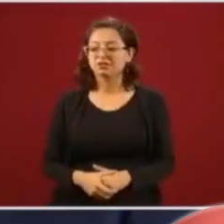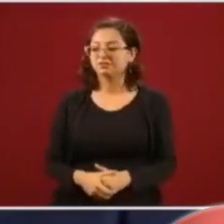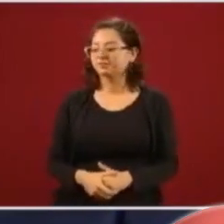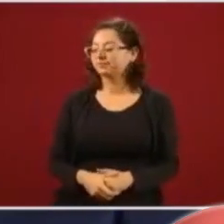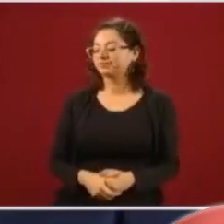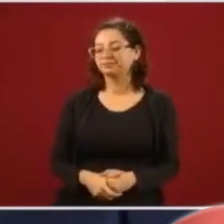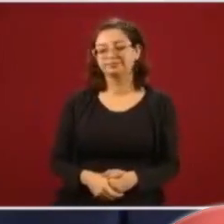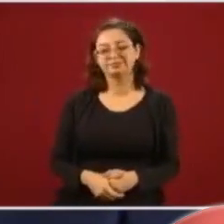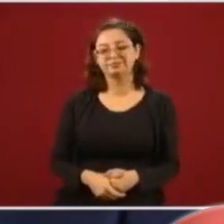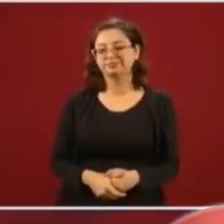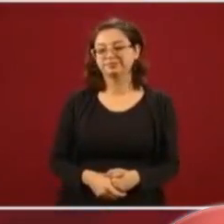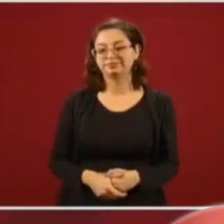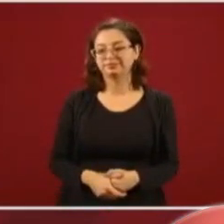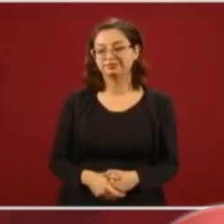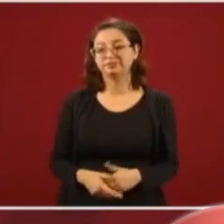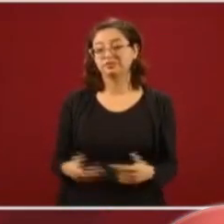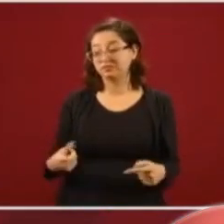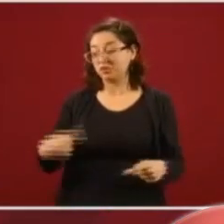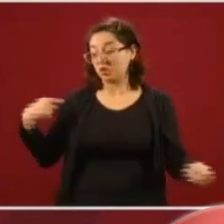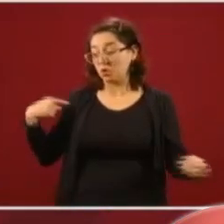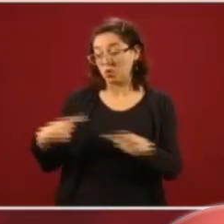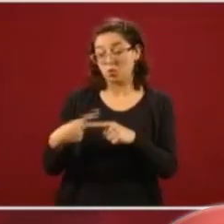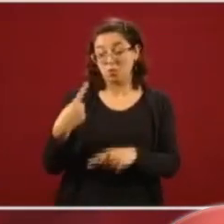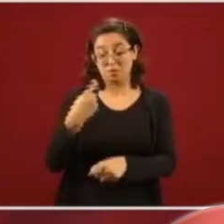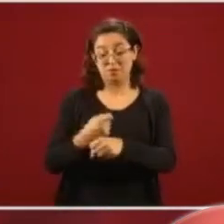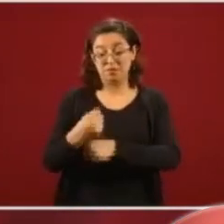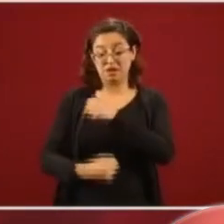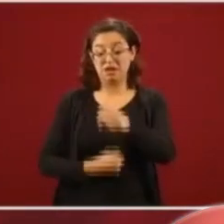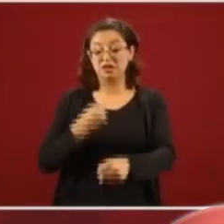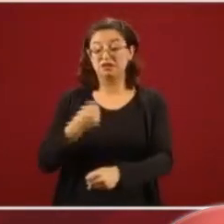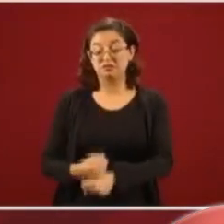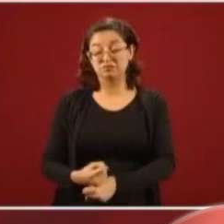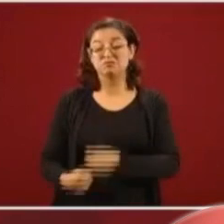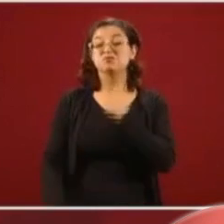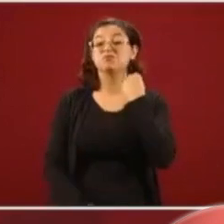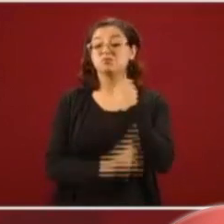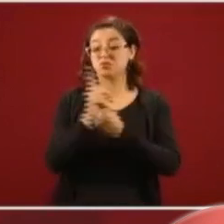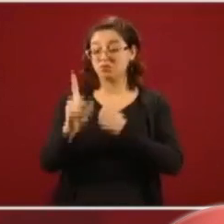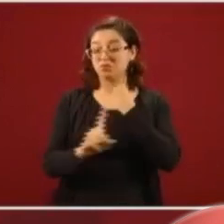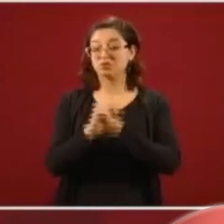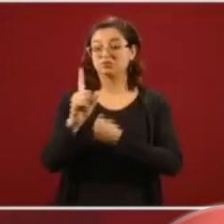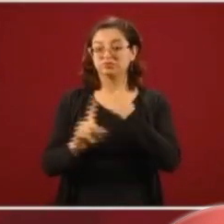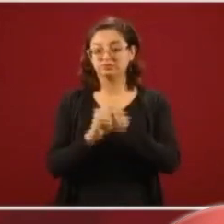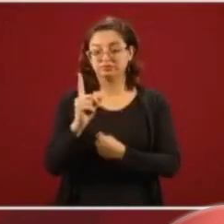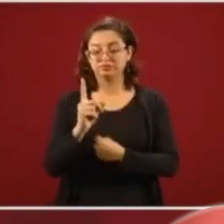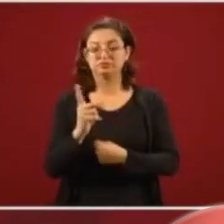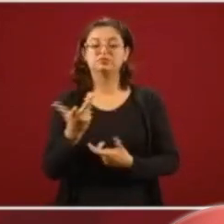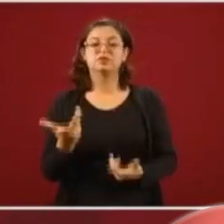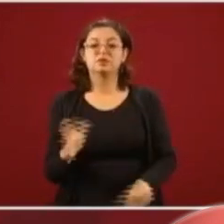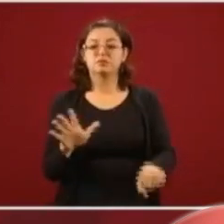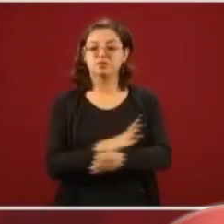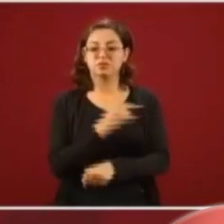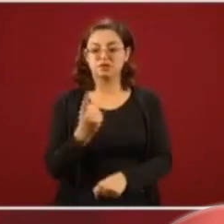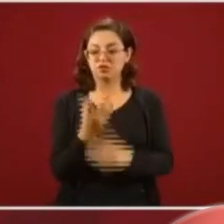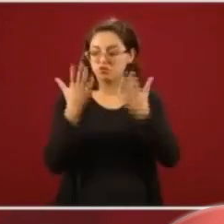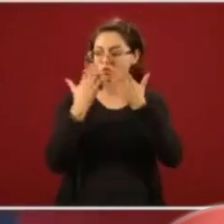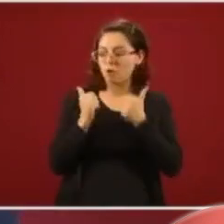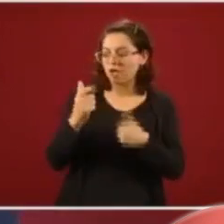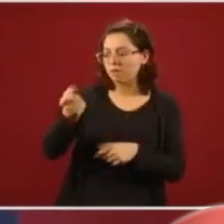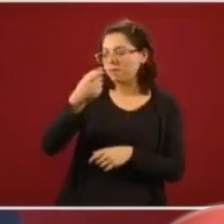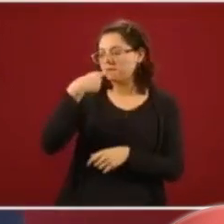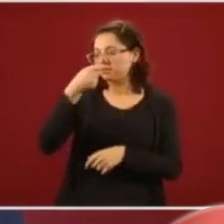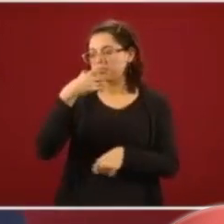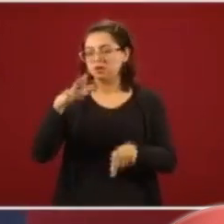que enfrentar algunos problemas de desabasto porque hubo resistencias,